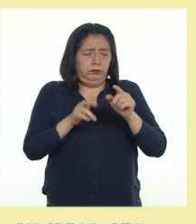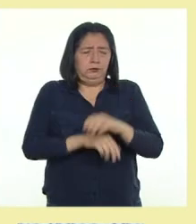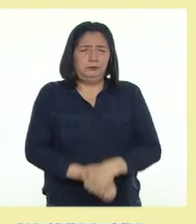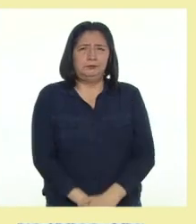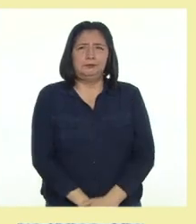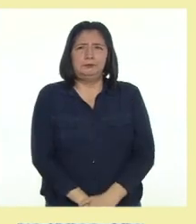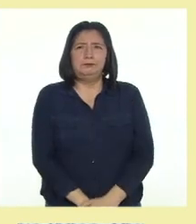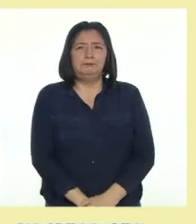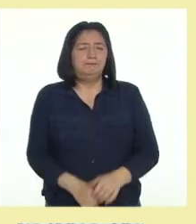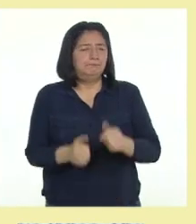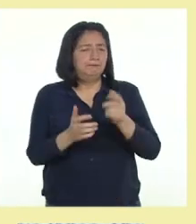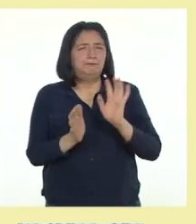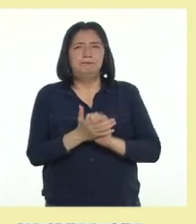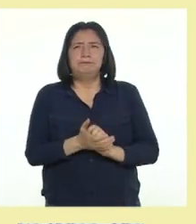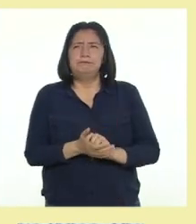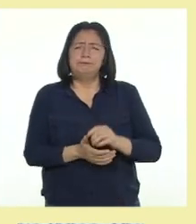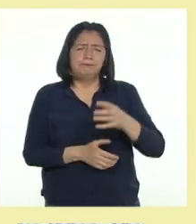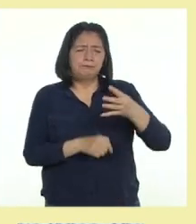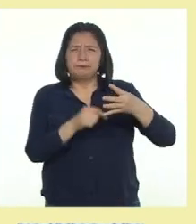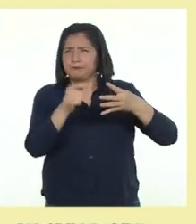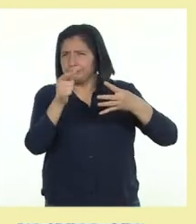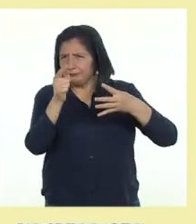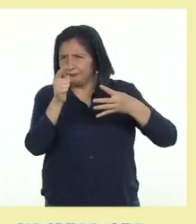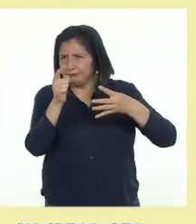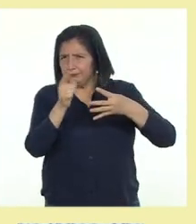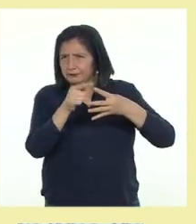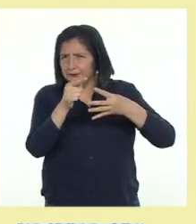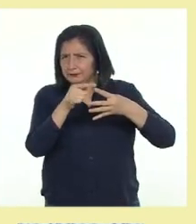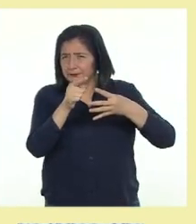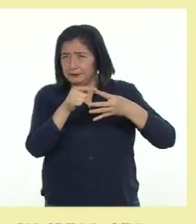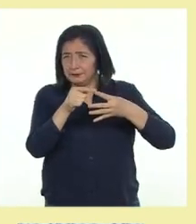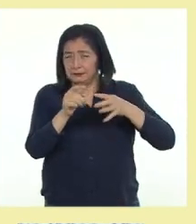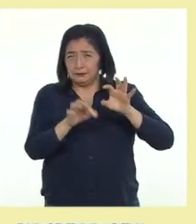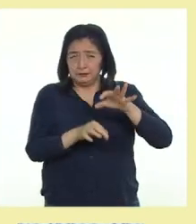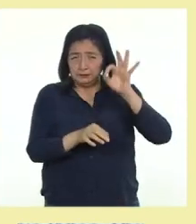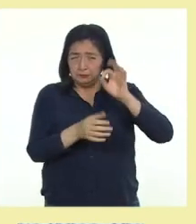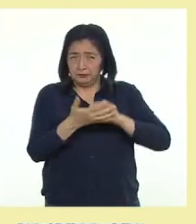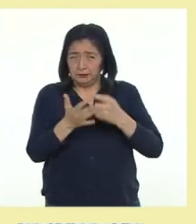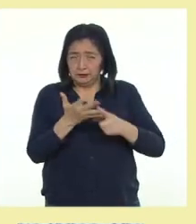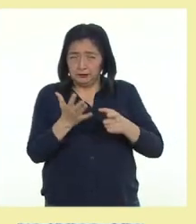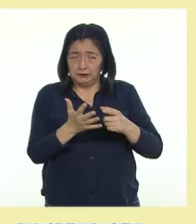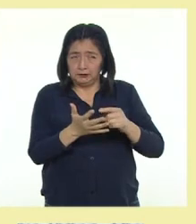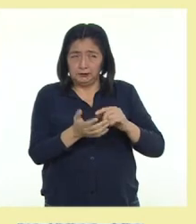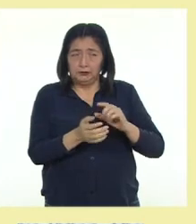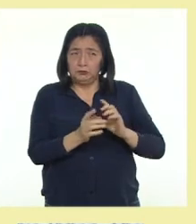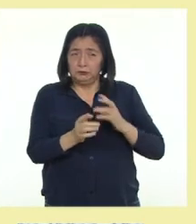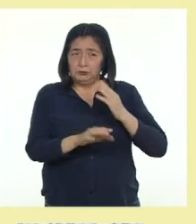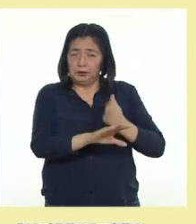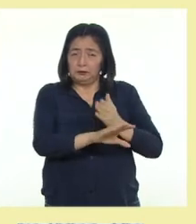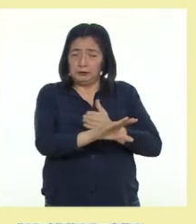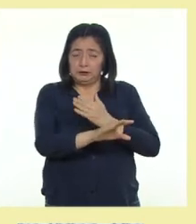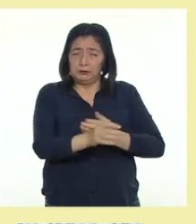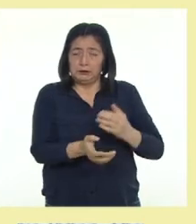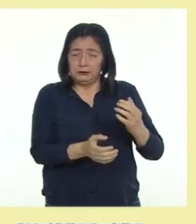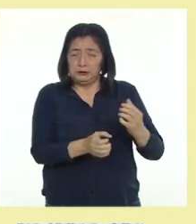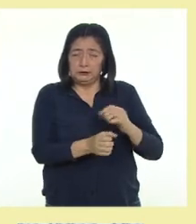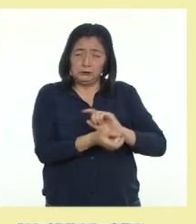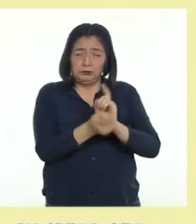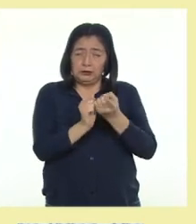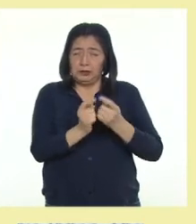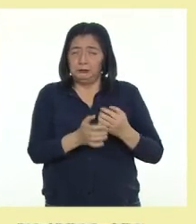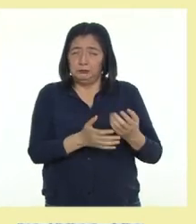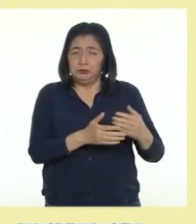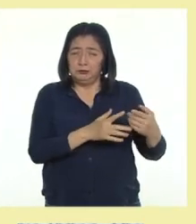comencemos. Veamos, ¿identificaste los logros y cambios que se dieron en el país desde la independencia? Claro que